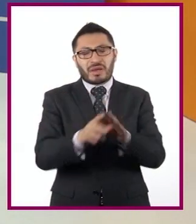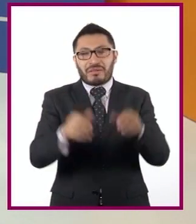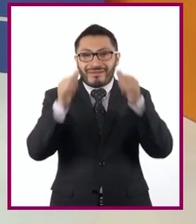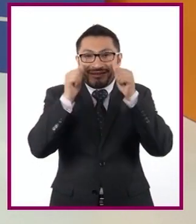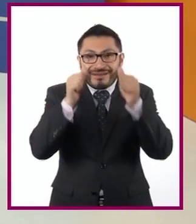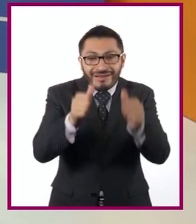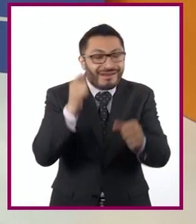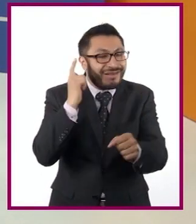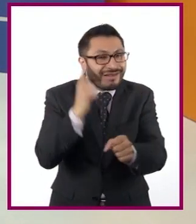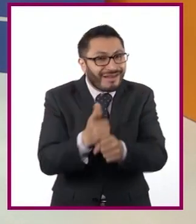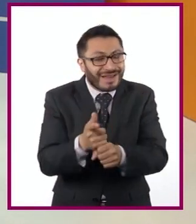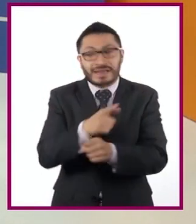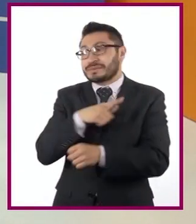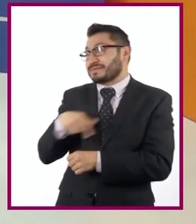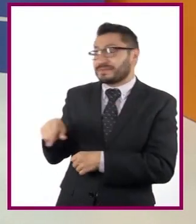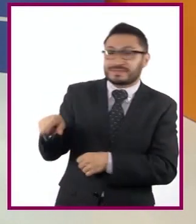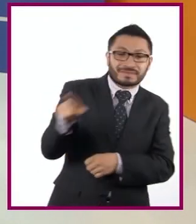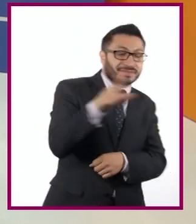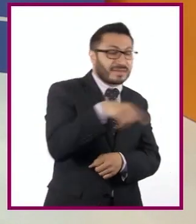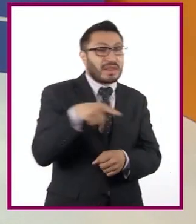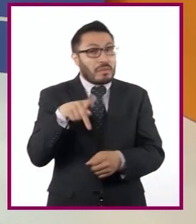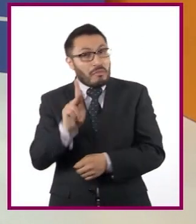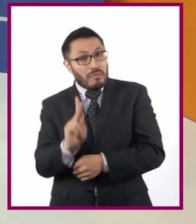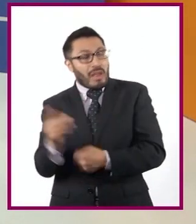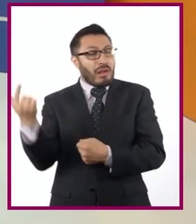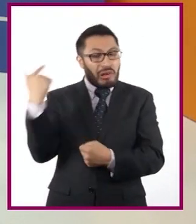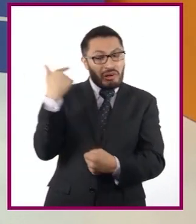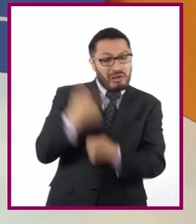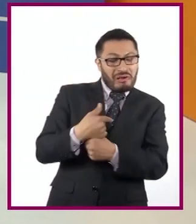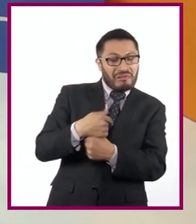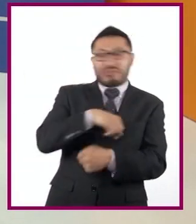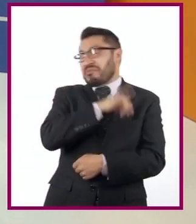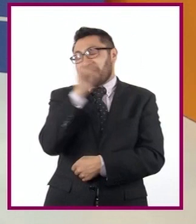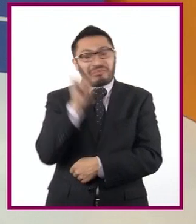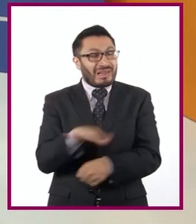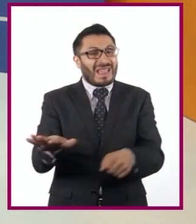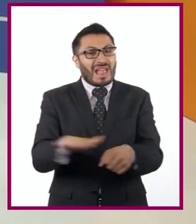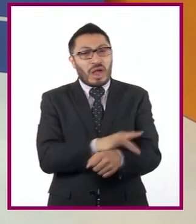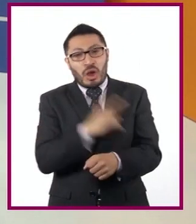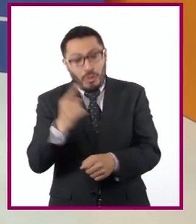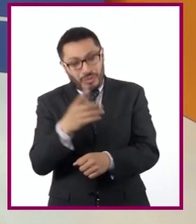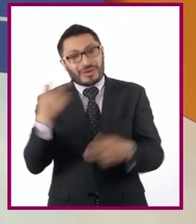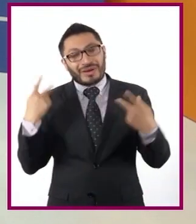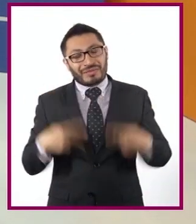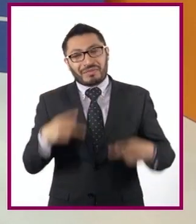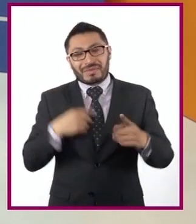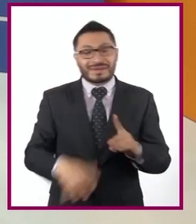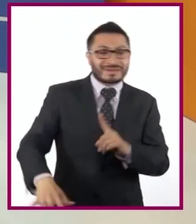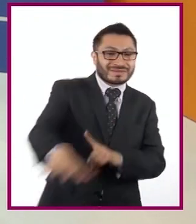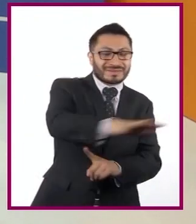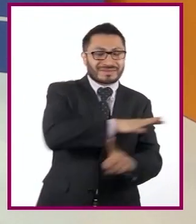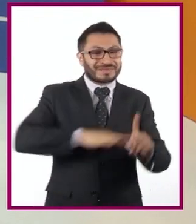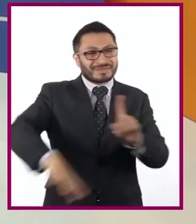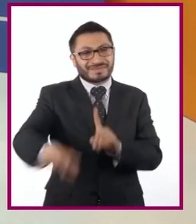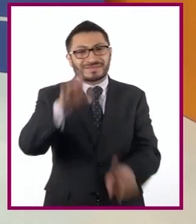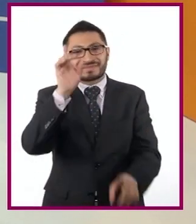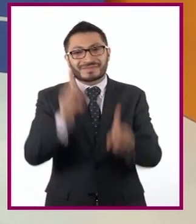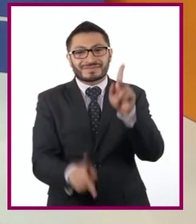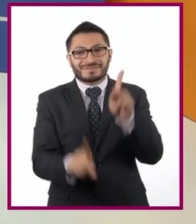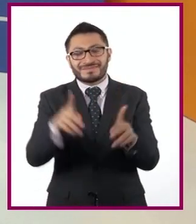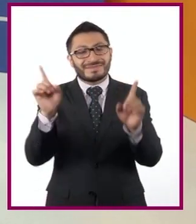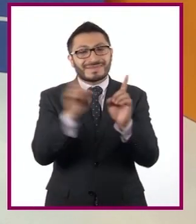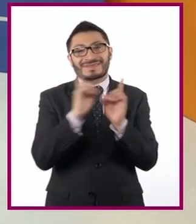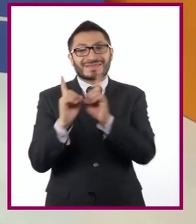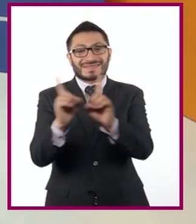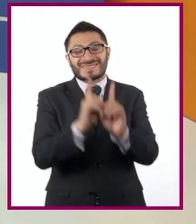entonación en los otros, pero nunca en nosotros, y eso es porque quienes conviven a nuestro alrededor en general suelen tener nuestra